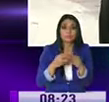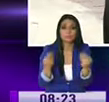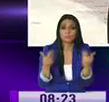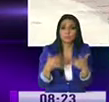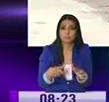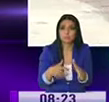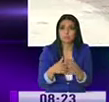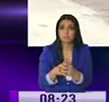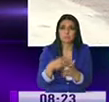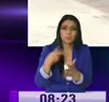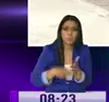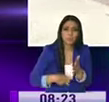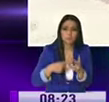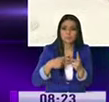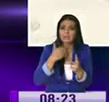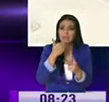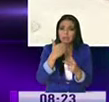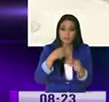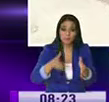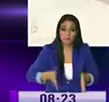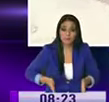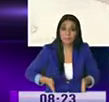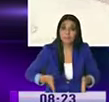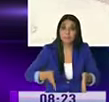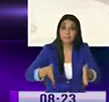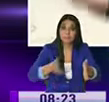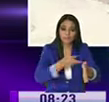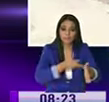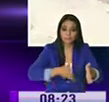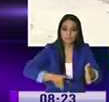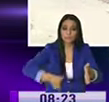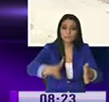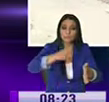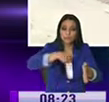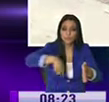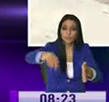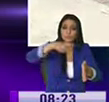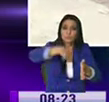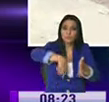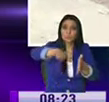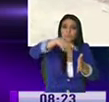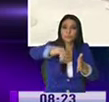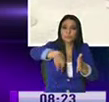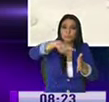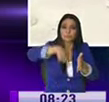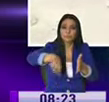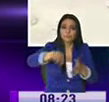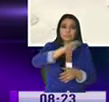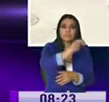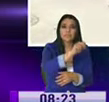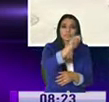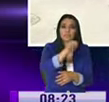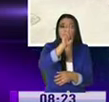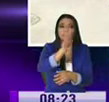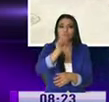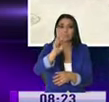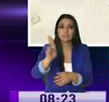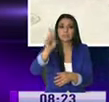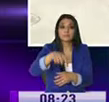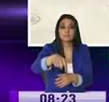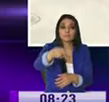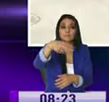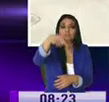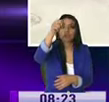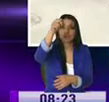en las multas y son todos una vía de desfogue por esa vía desfoga el tránsito las naciones unidas hacia el norte